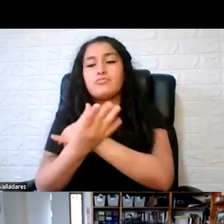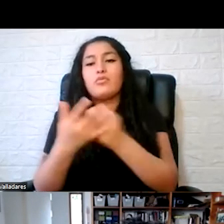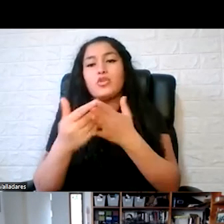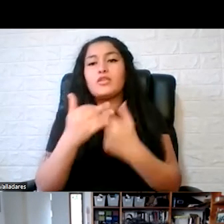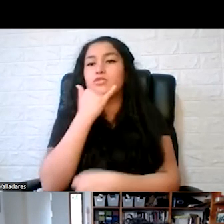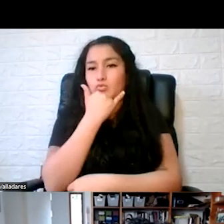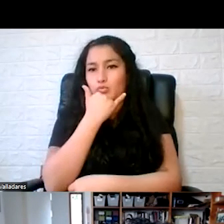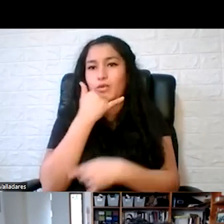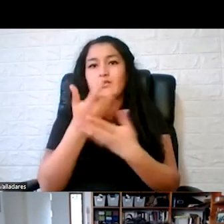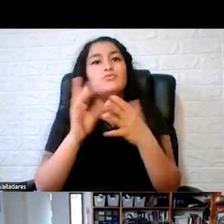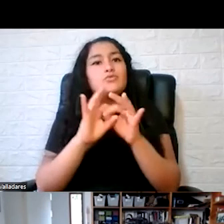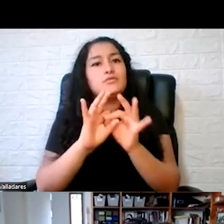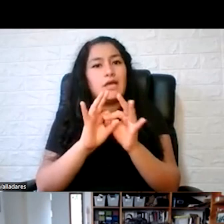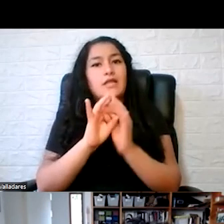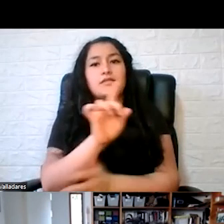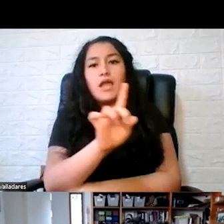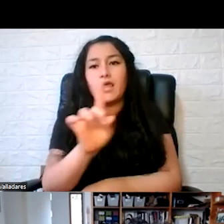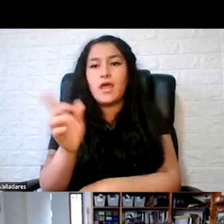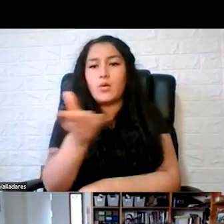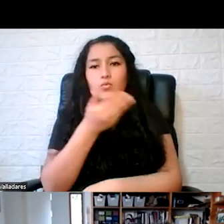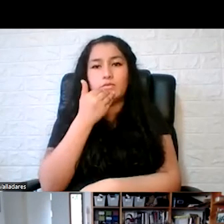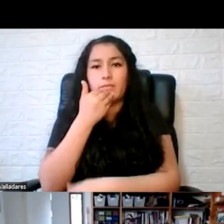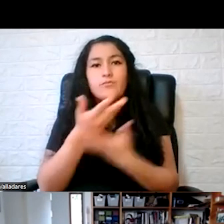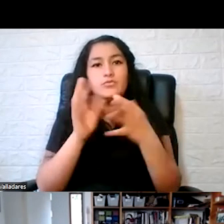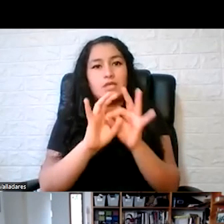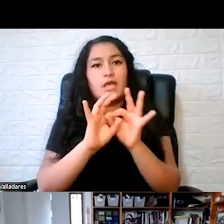que muchísimas gracias a cada una, y que estén muy